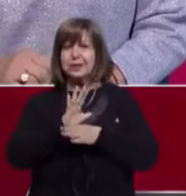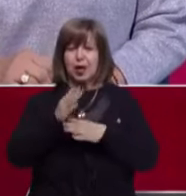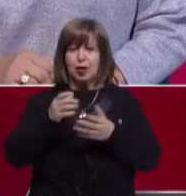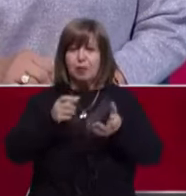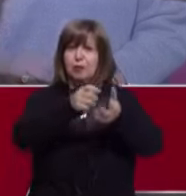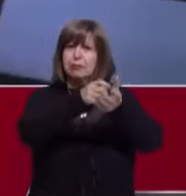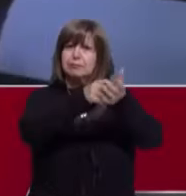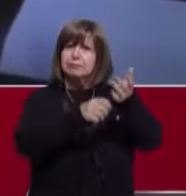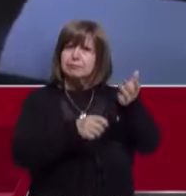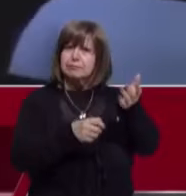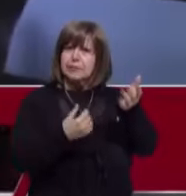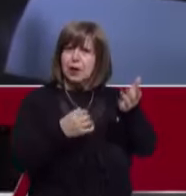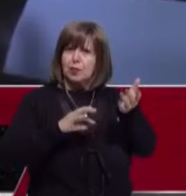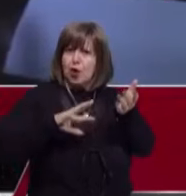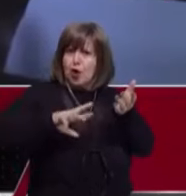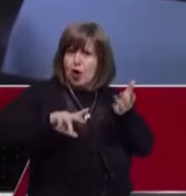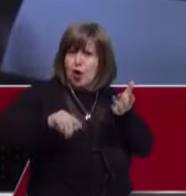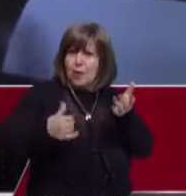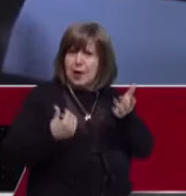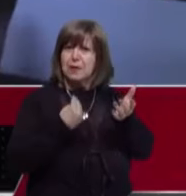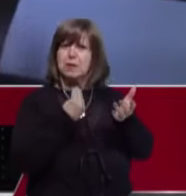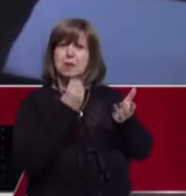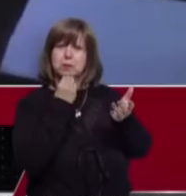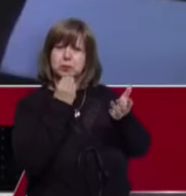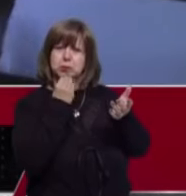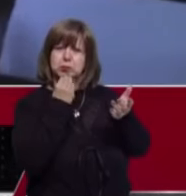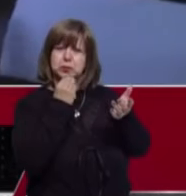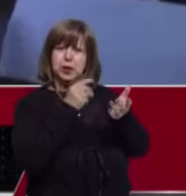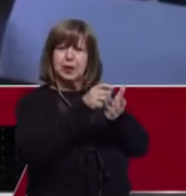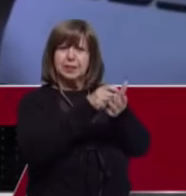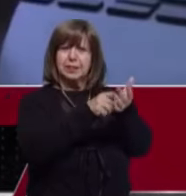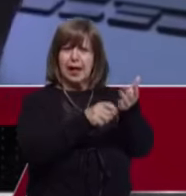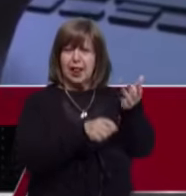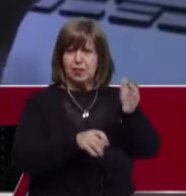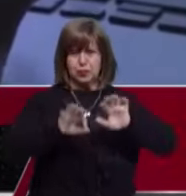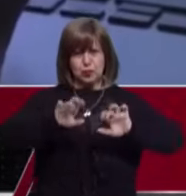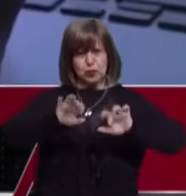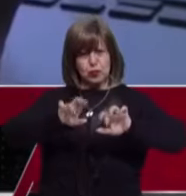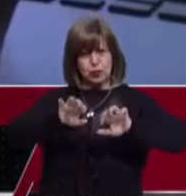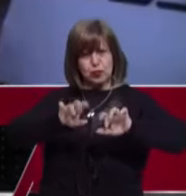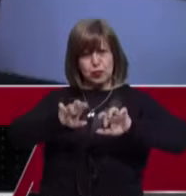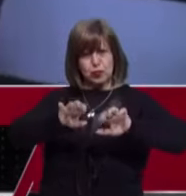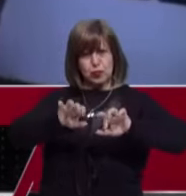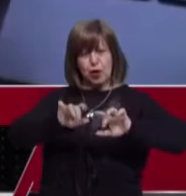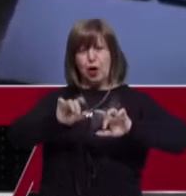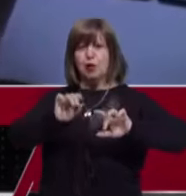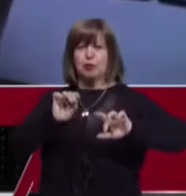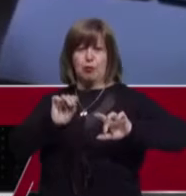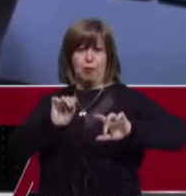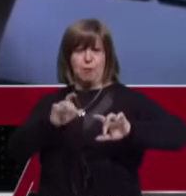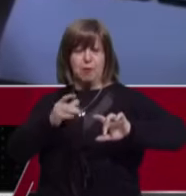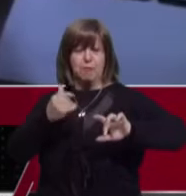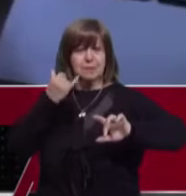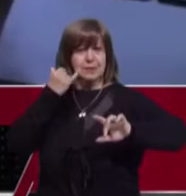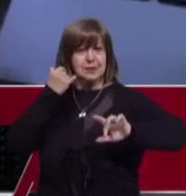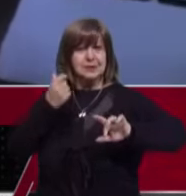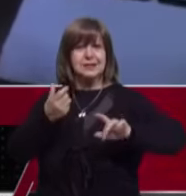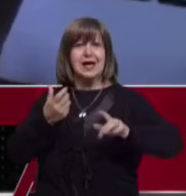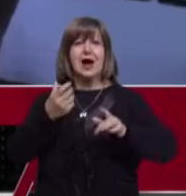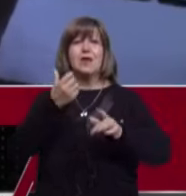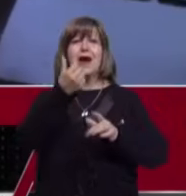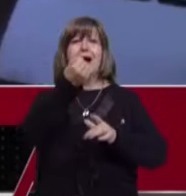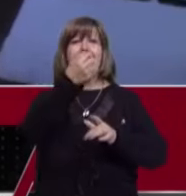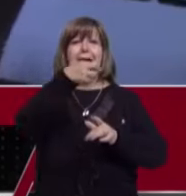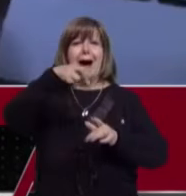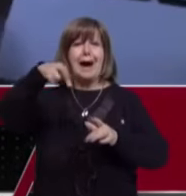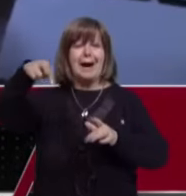delincuentes operan de una manera muy sencilla, porque la manera de hacerlo es diferente para muchas, existen muchas formas, pero el factor común de todos es que te hacen descargar esta